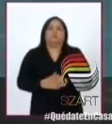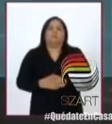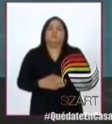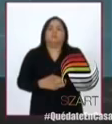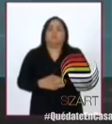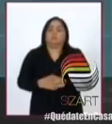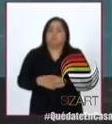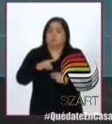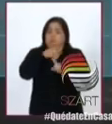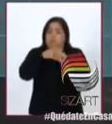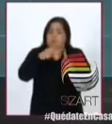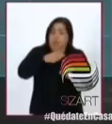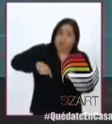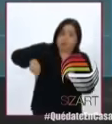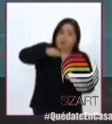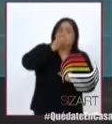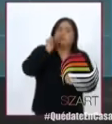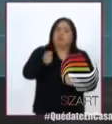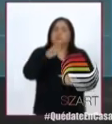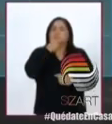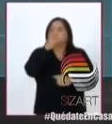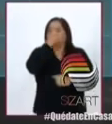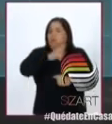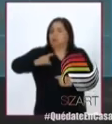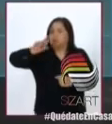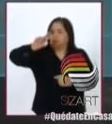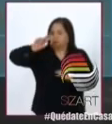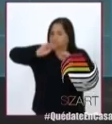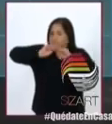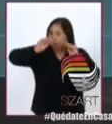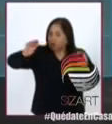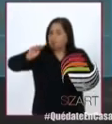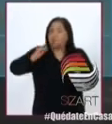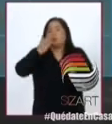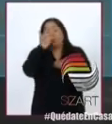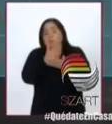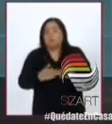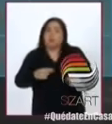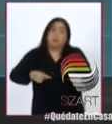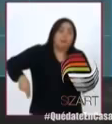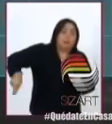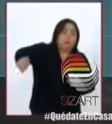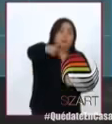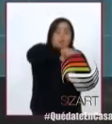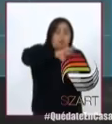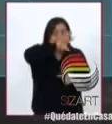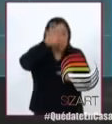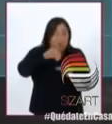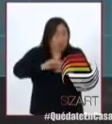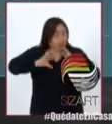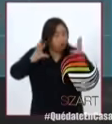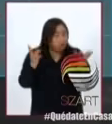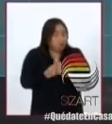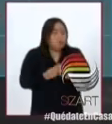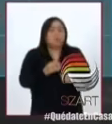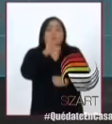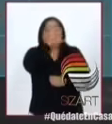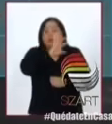Media vuelta de la pista son 180 metros, más la vuelta completa que corrió, el total son